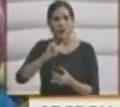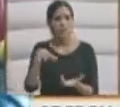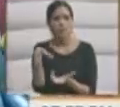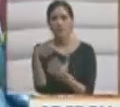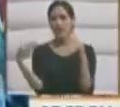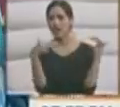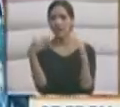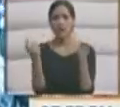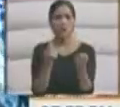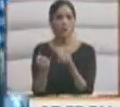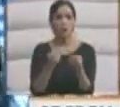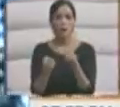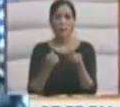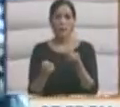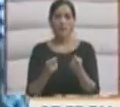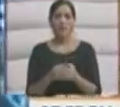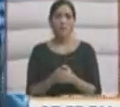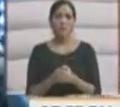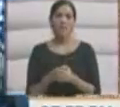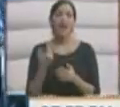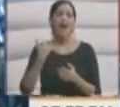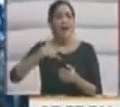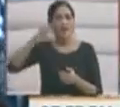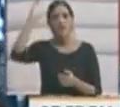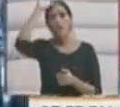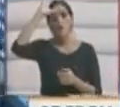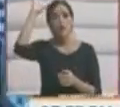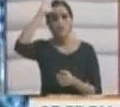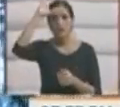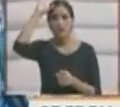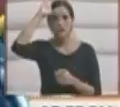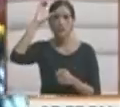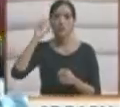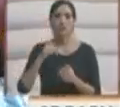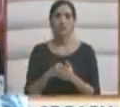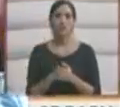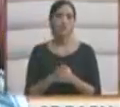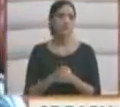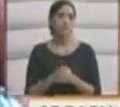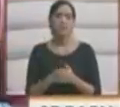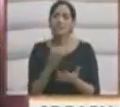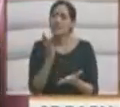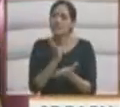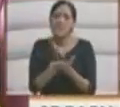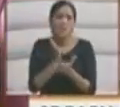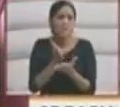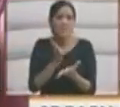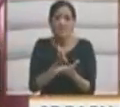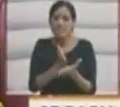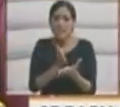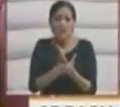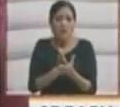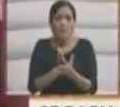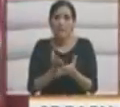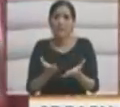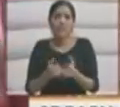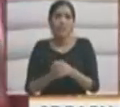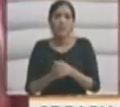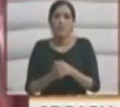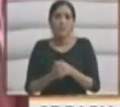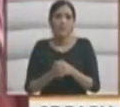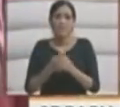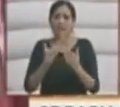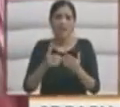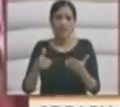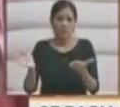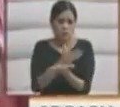económica. Hay que tener conciencia. Porque últimamente siempre quieren destruir. Y